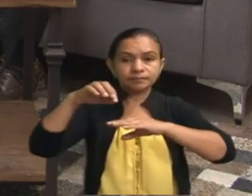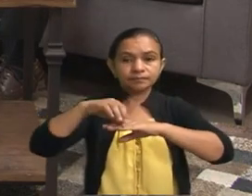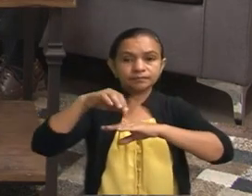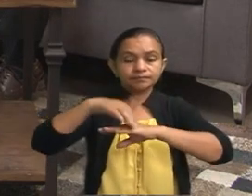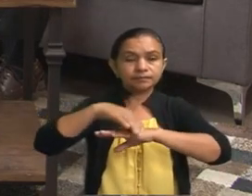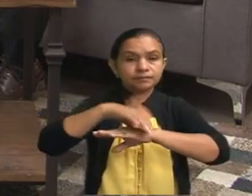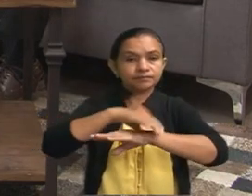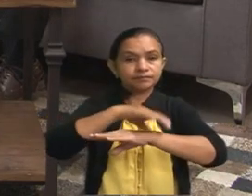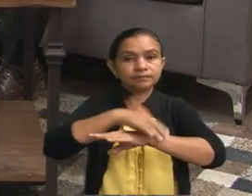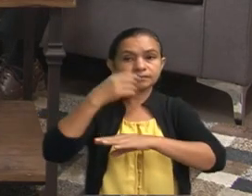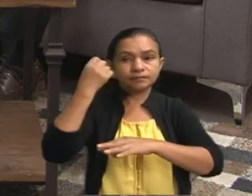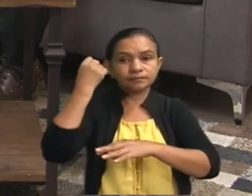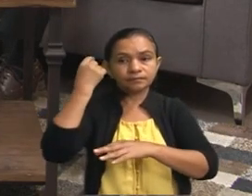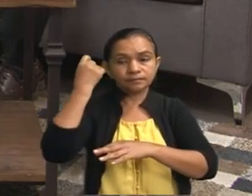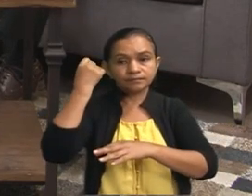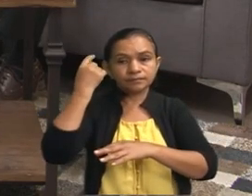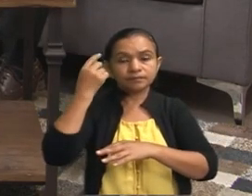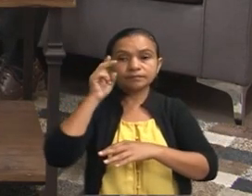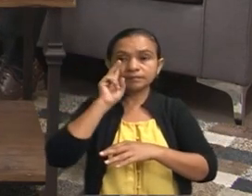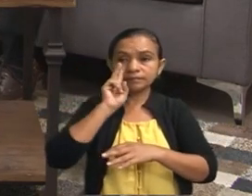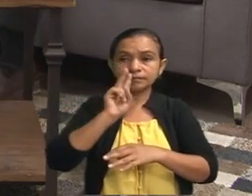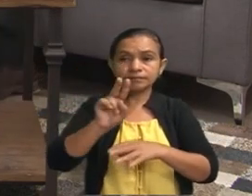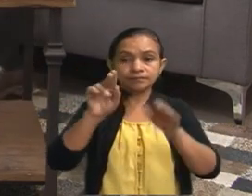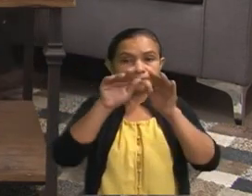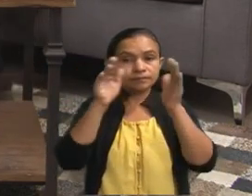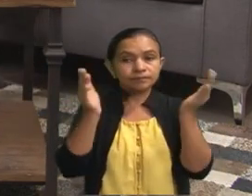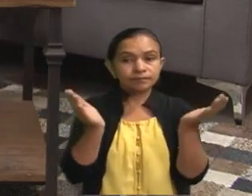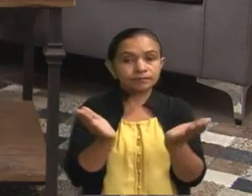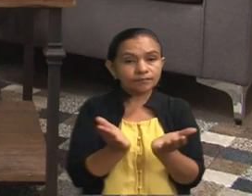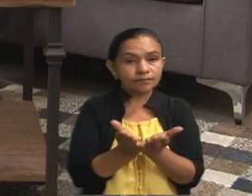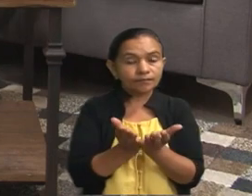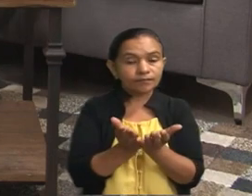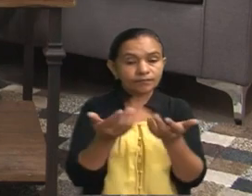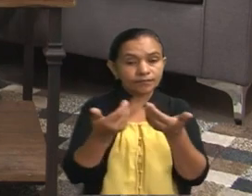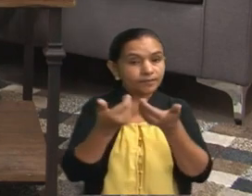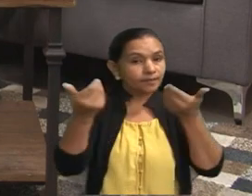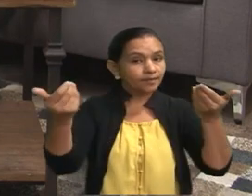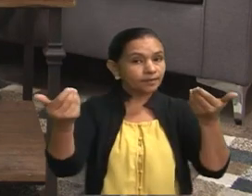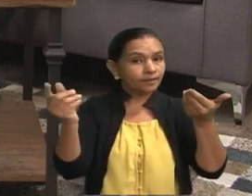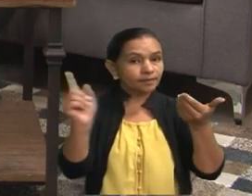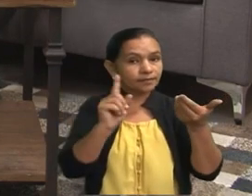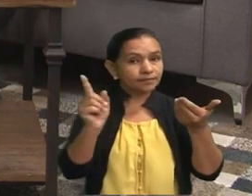pero entendernos dentro de esa perspectiva global, es decir, no estamos aislados. Claro.